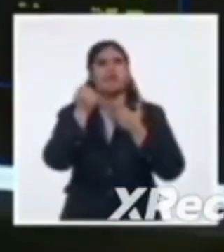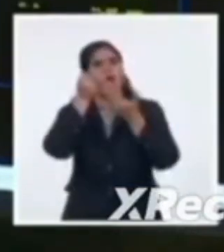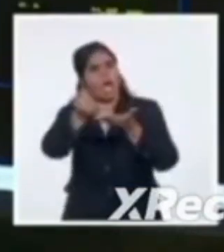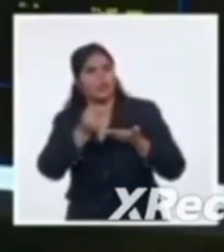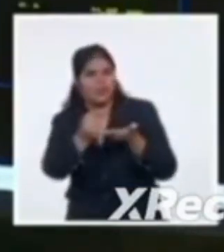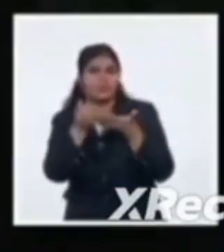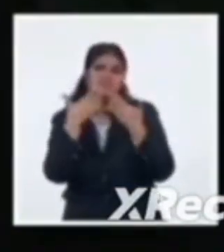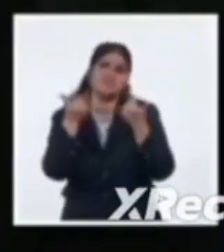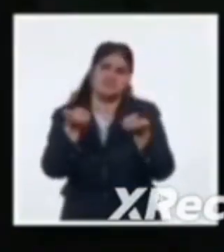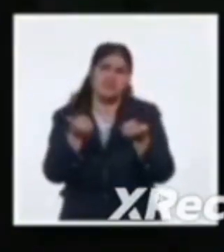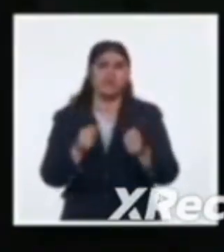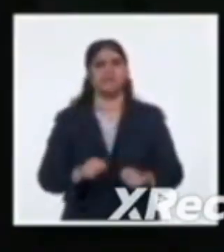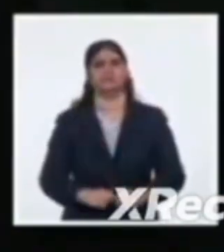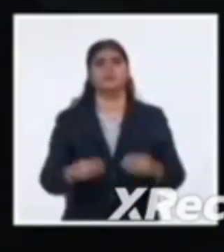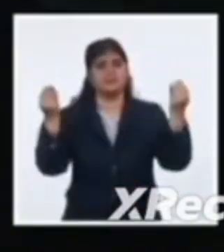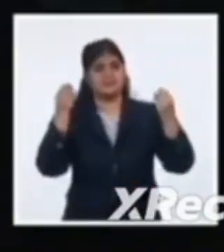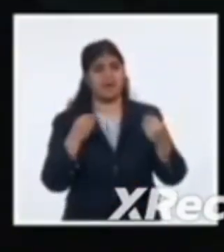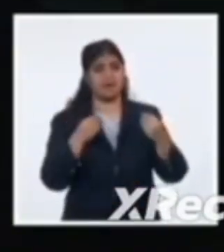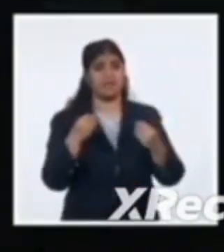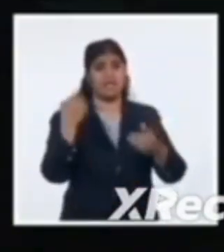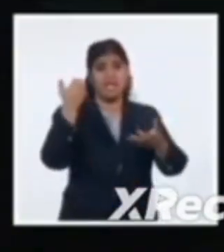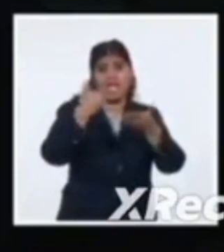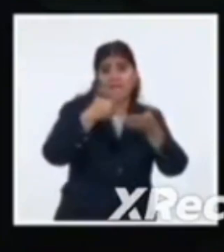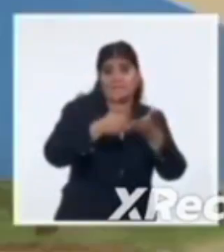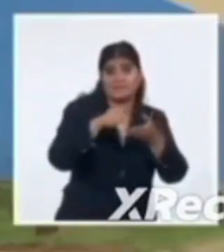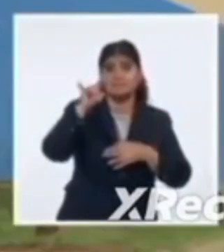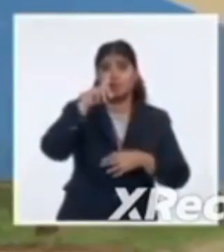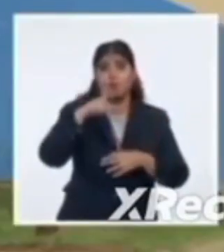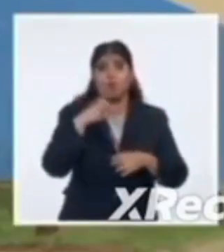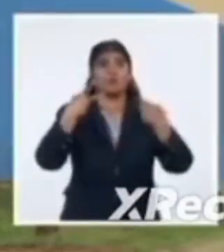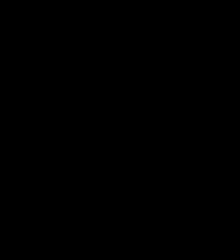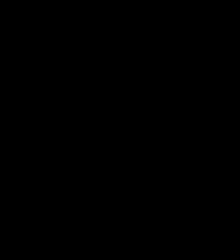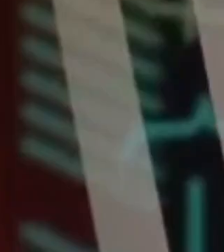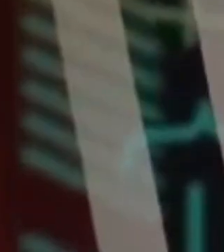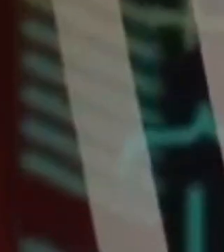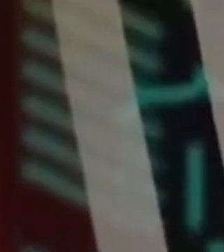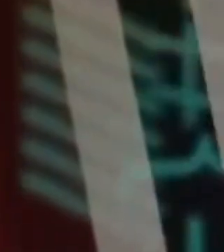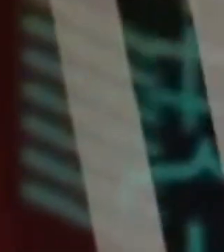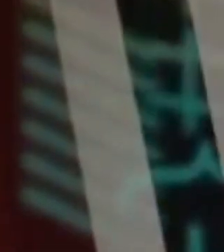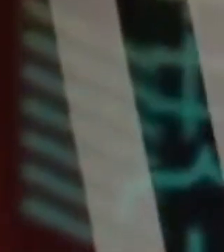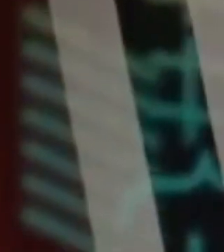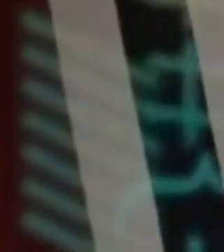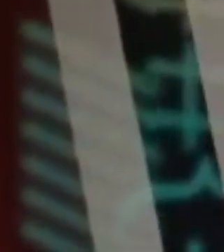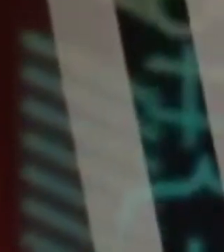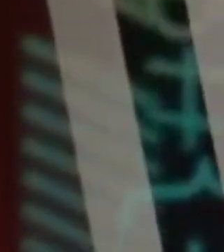lleva su dedicación y su tensión también. El país